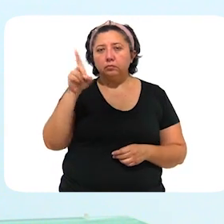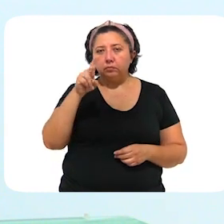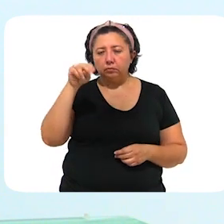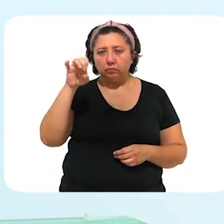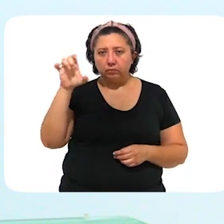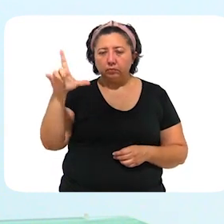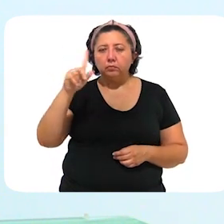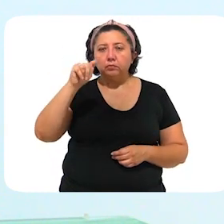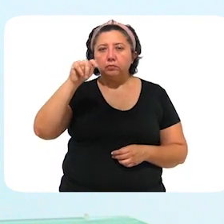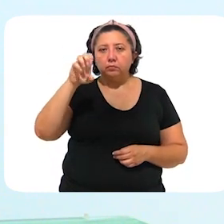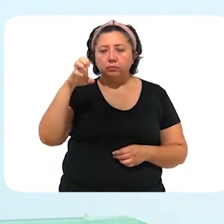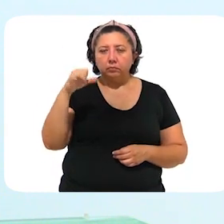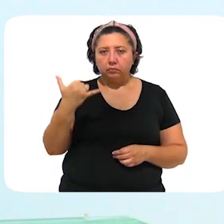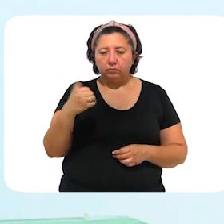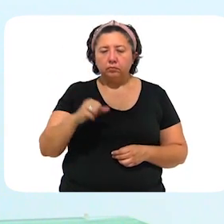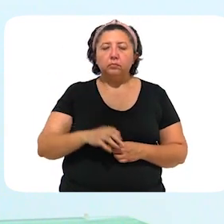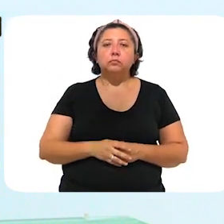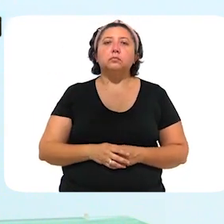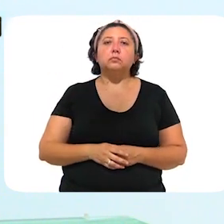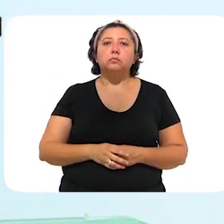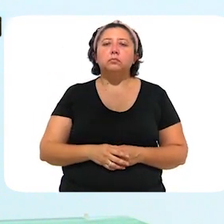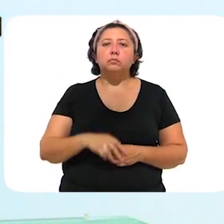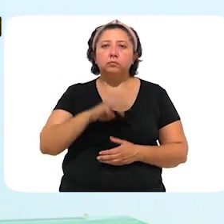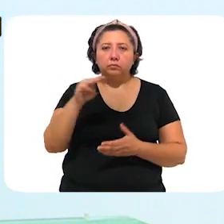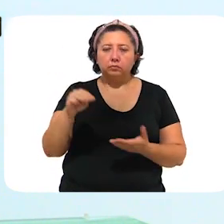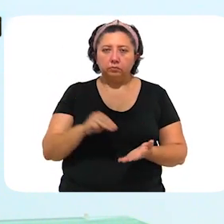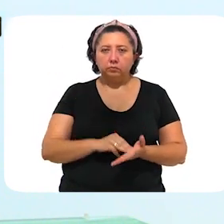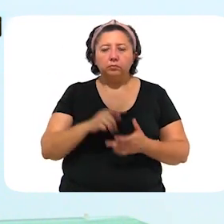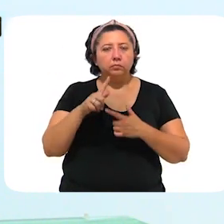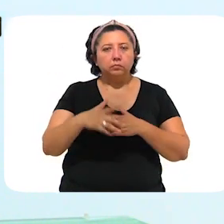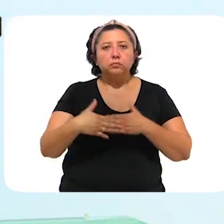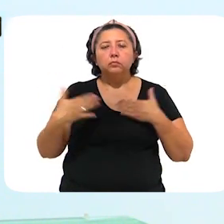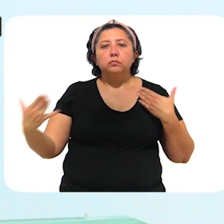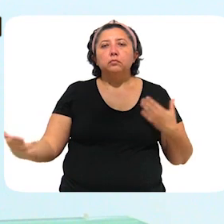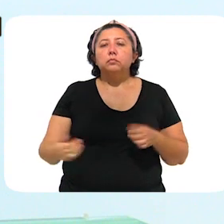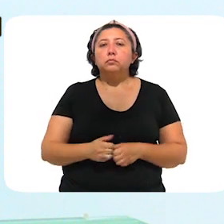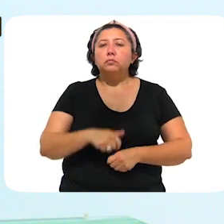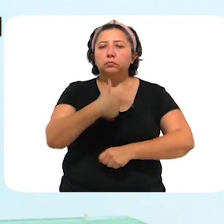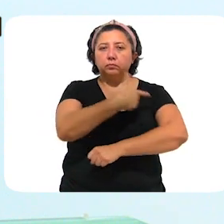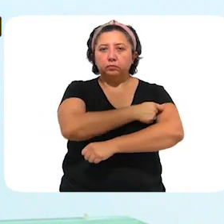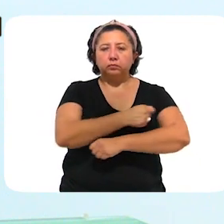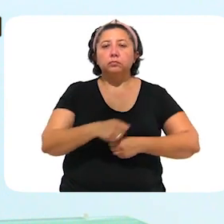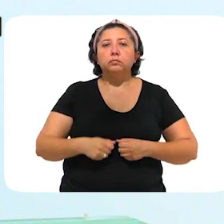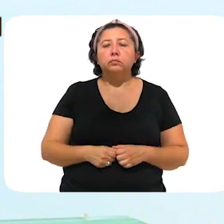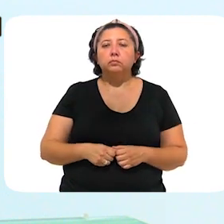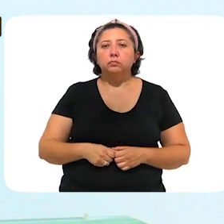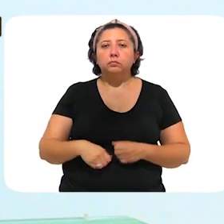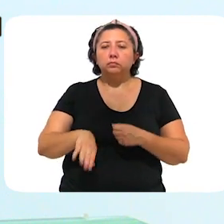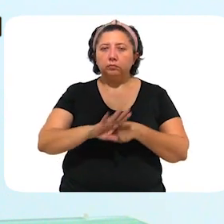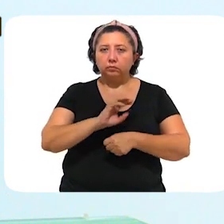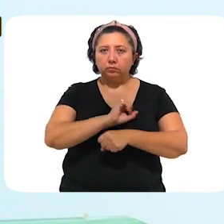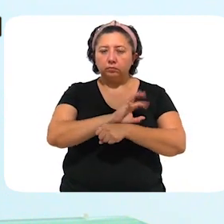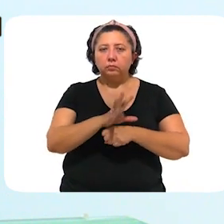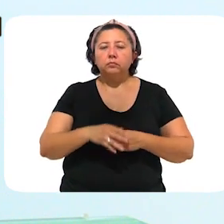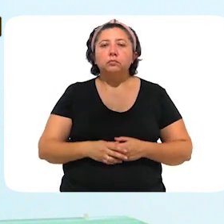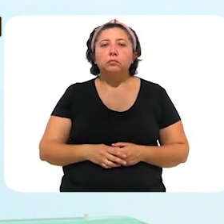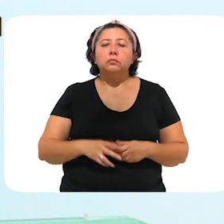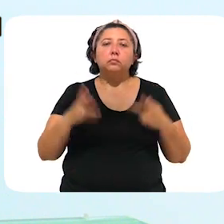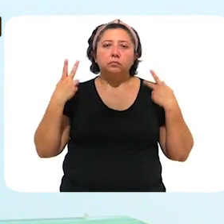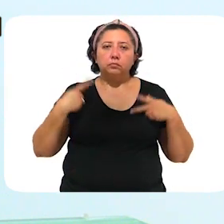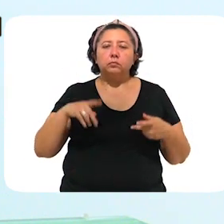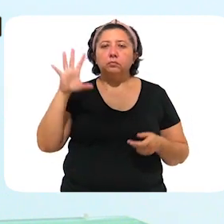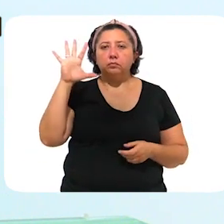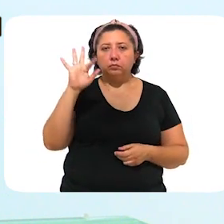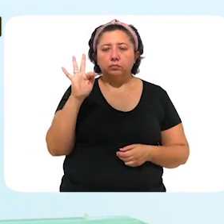de ella y cantamayec en mérida sigue avanzando la aplicación de dosis de refuerzo contra el coronavirus a la